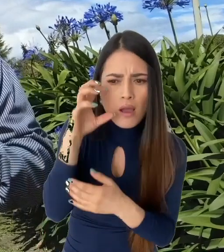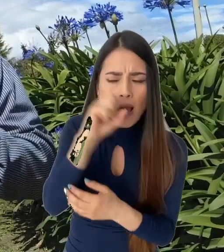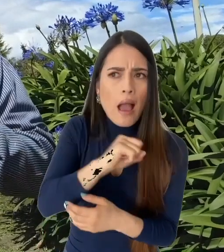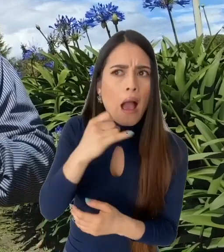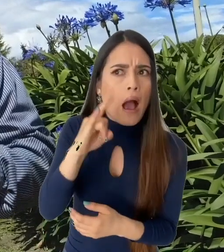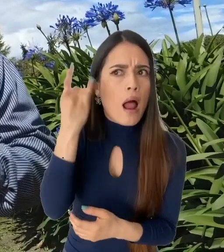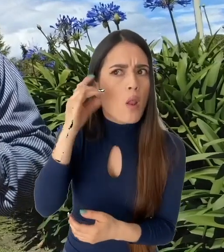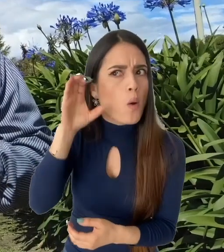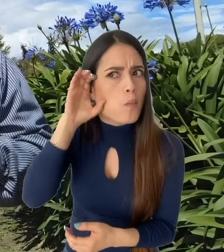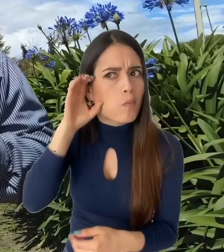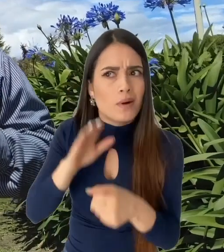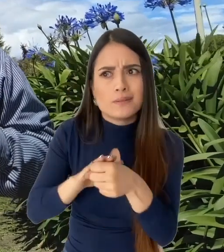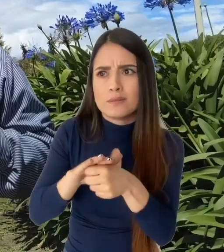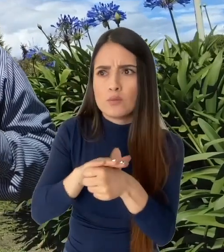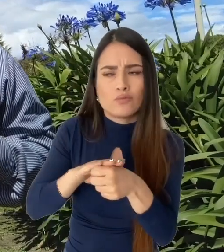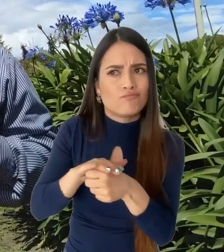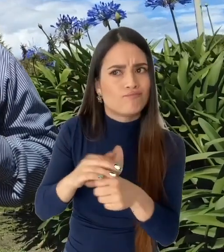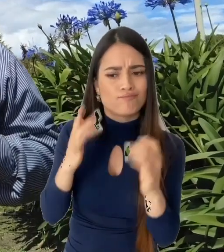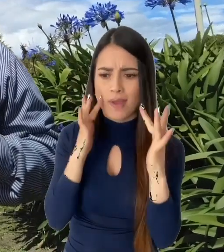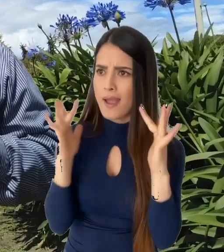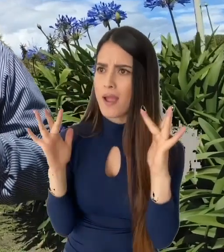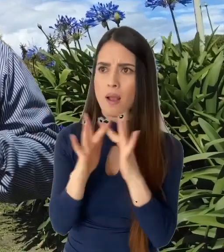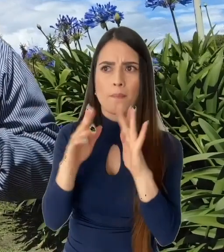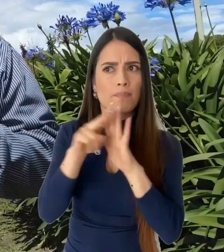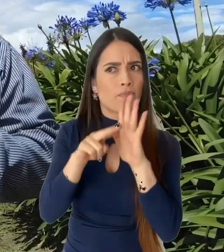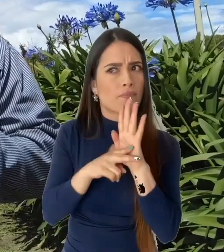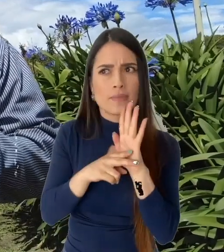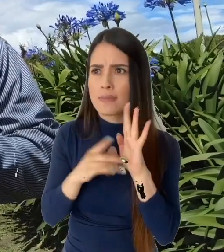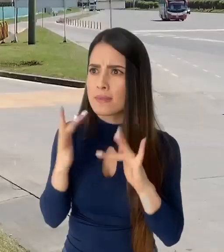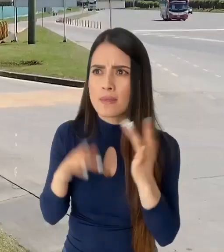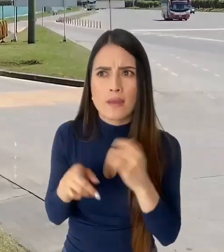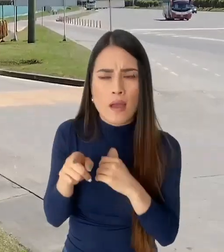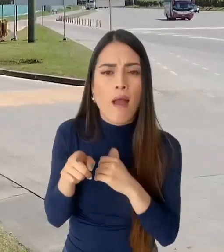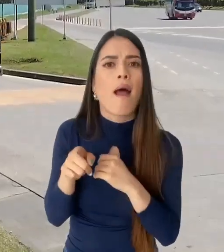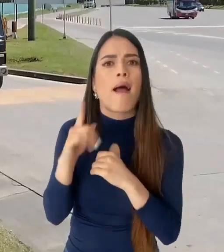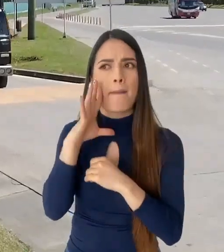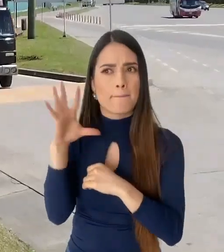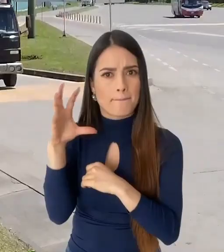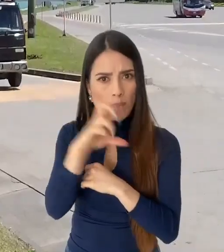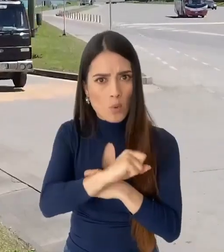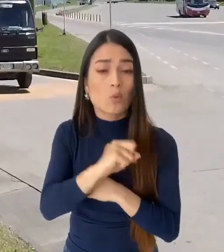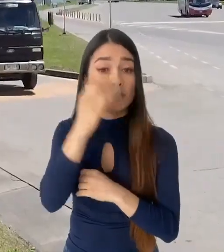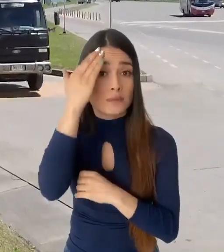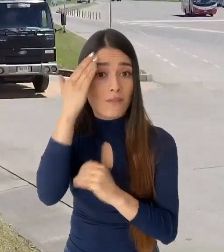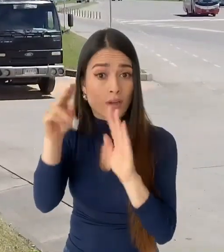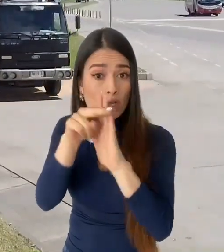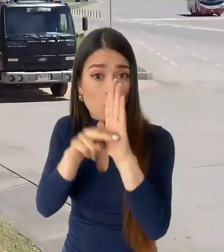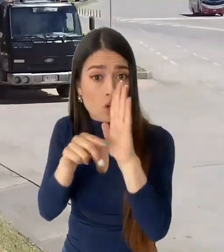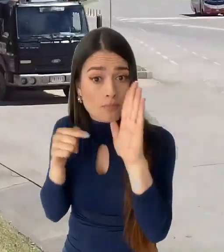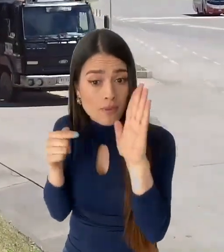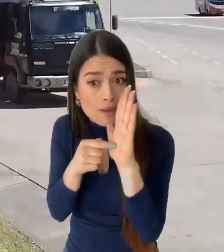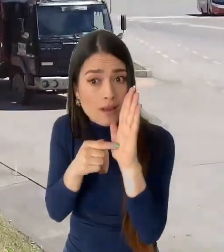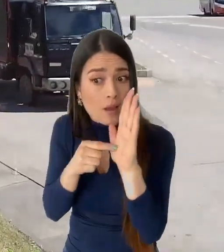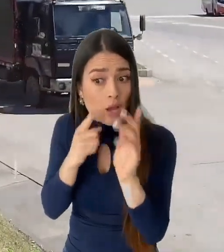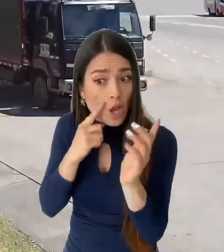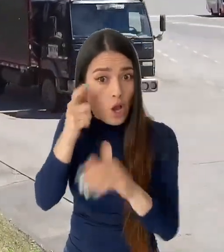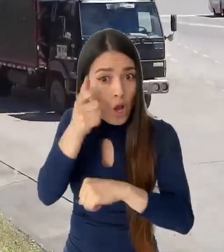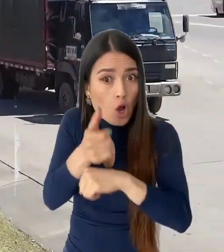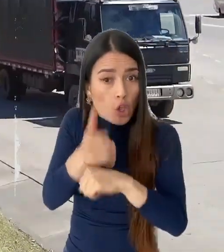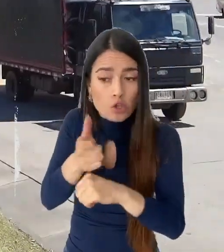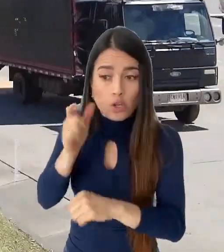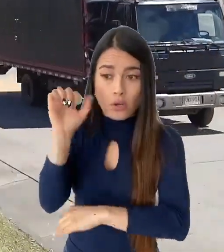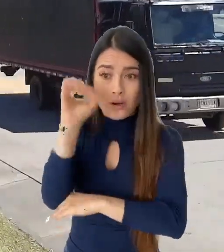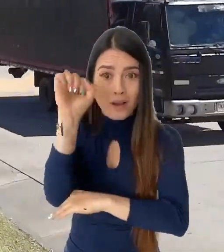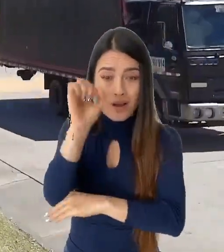aquellas inconsistencias relativas a las normas en la megarata recaudada del programa especial